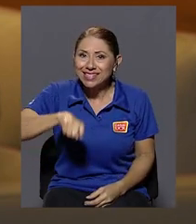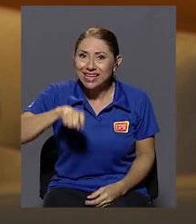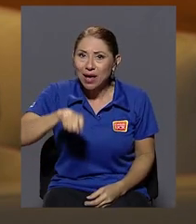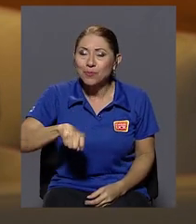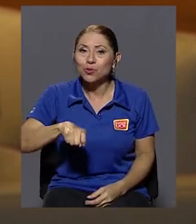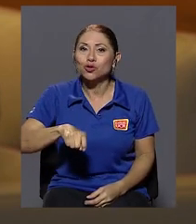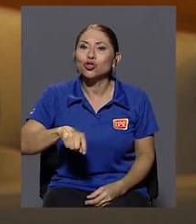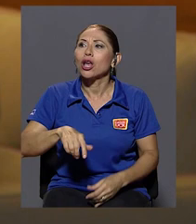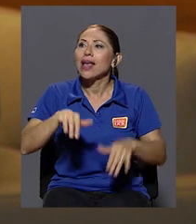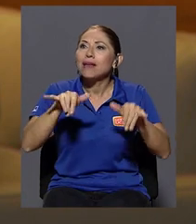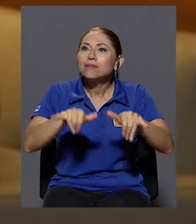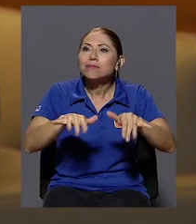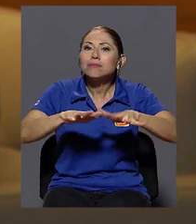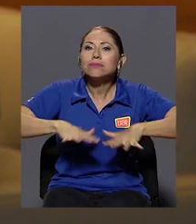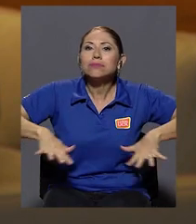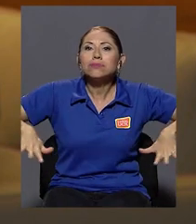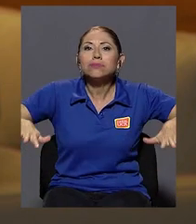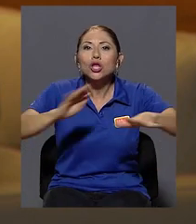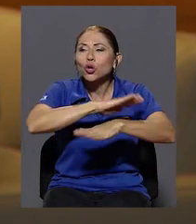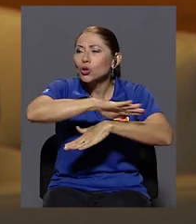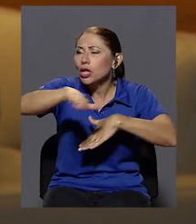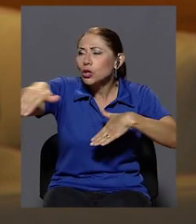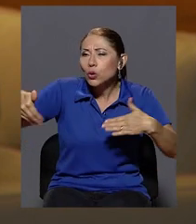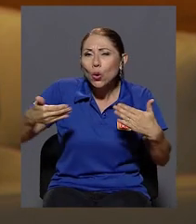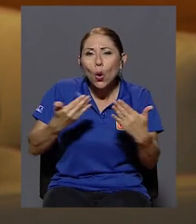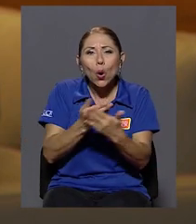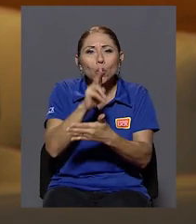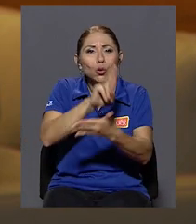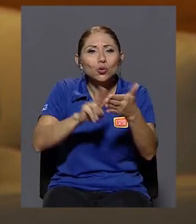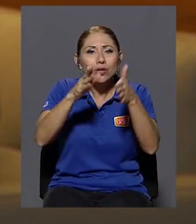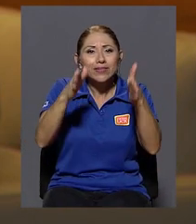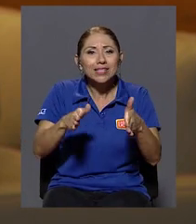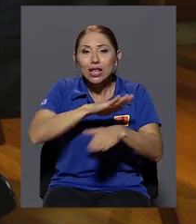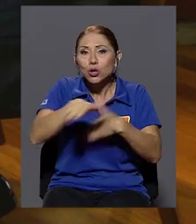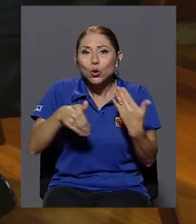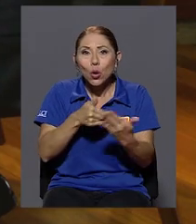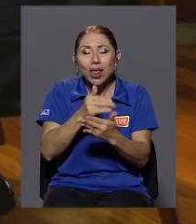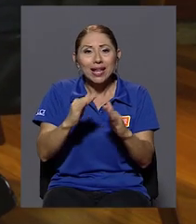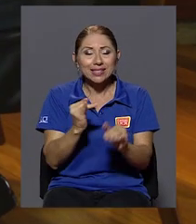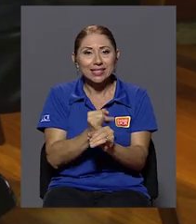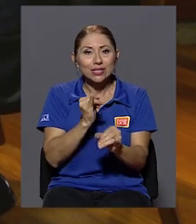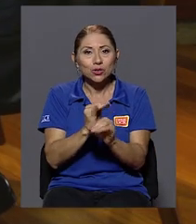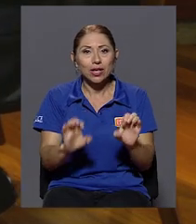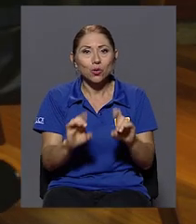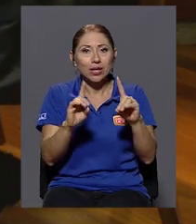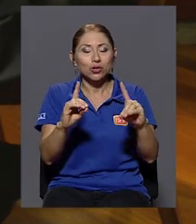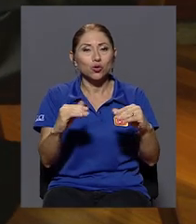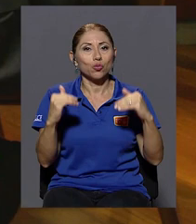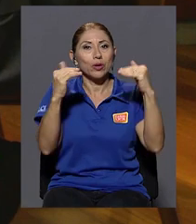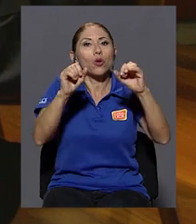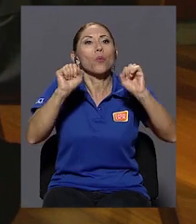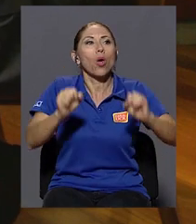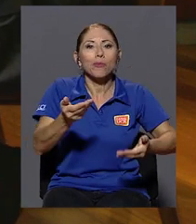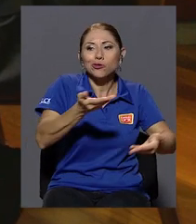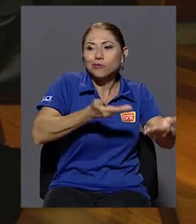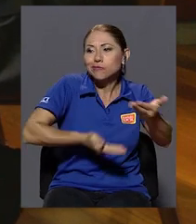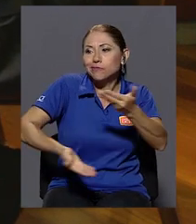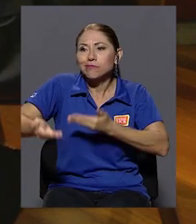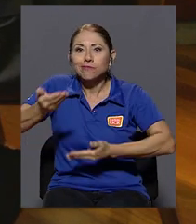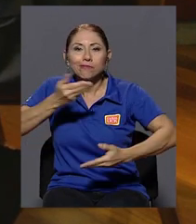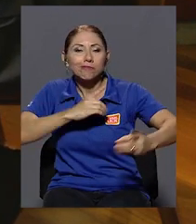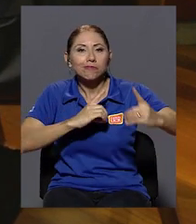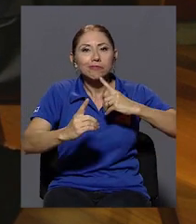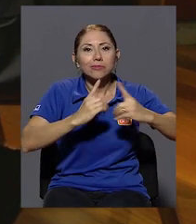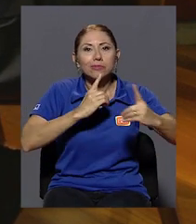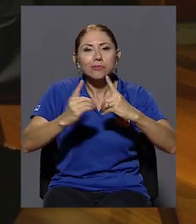necesitamos generar ese espacio donde todos los universitarios, todas las instituciones de educación superior podamos dialogar, pero a su vez plantear